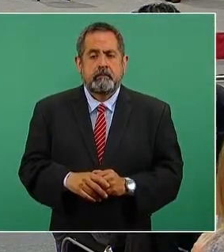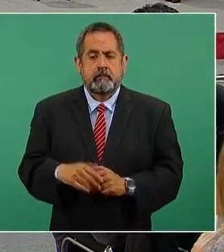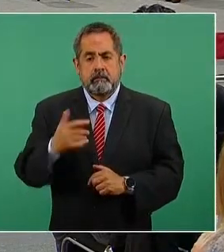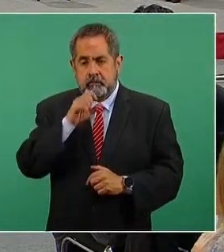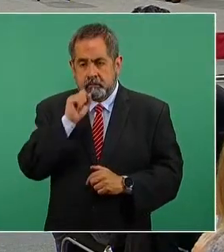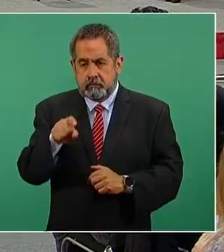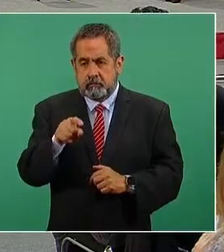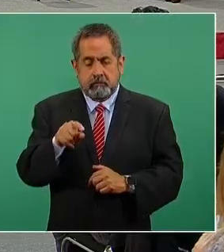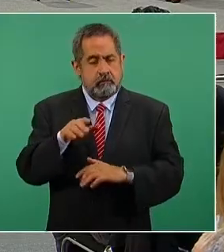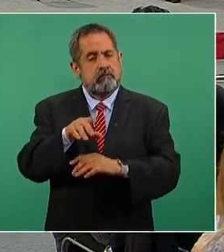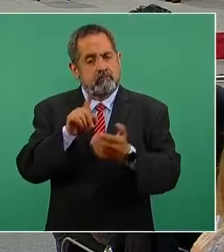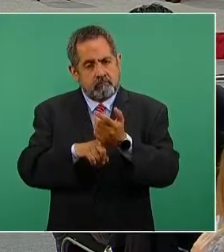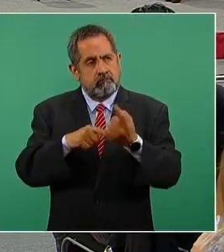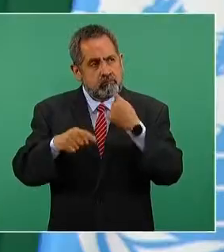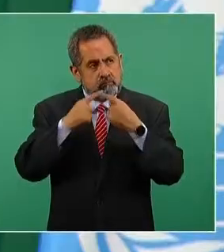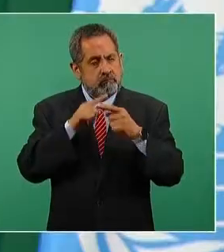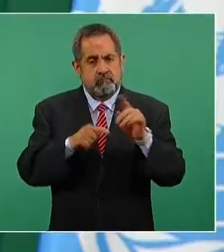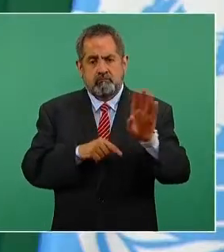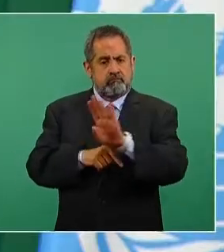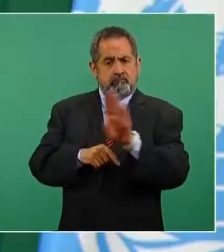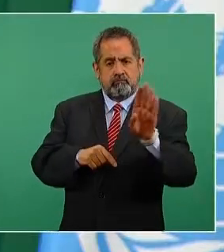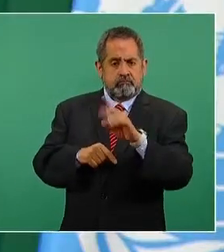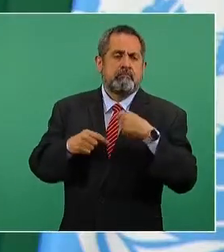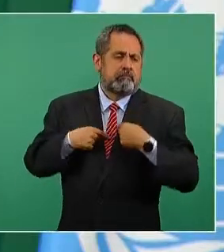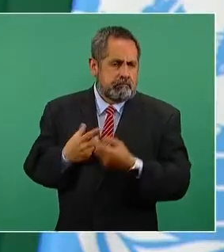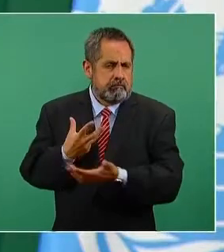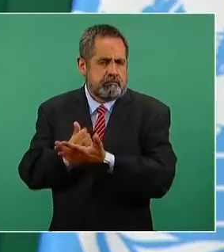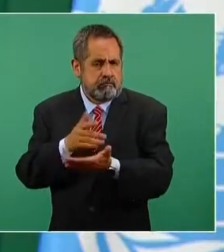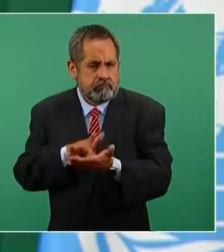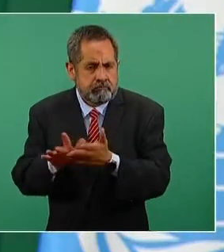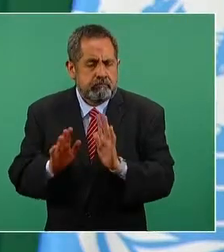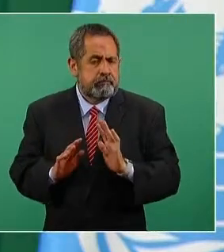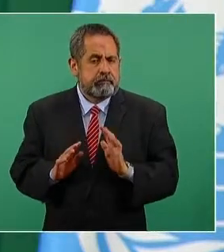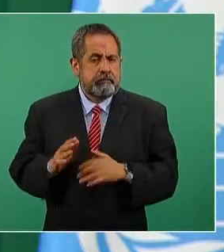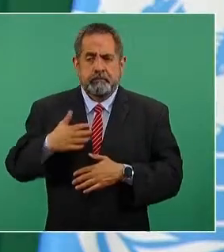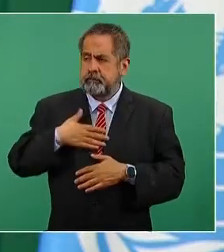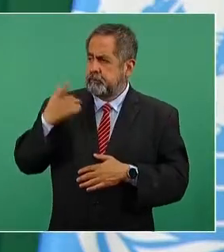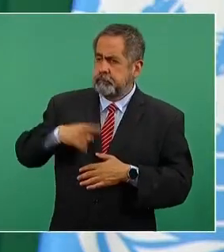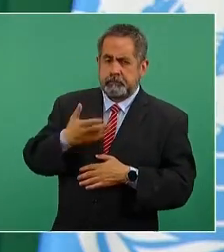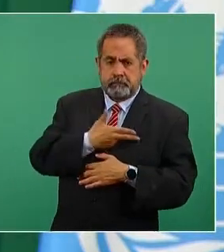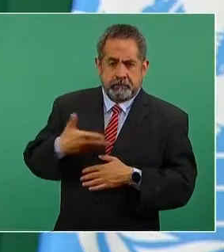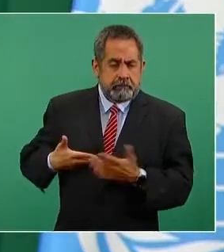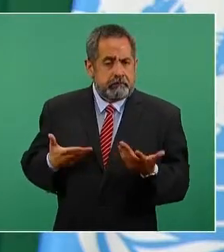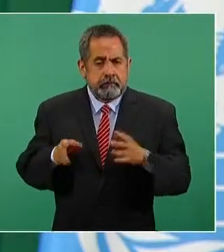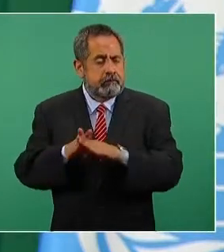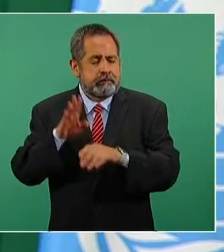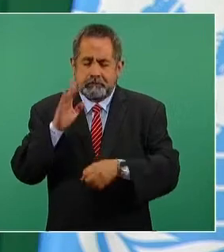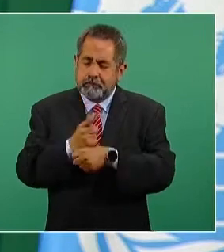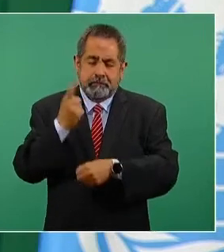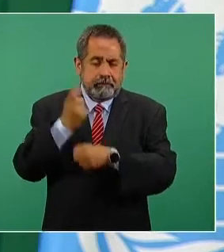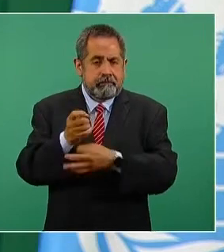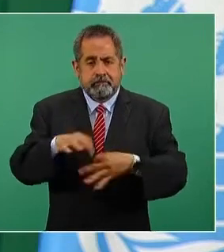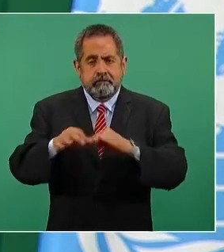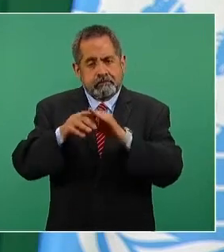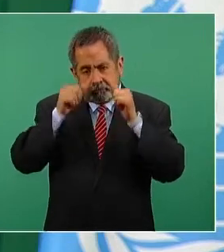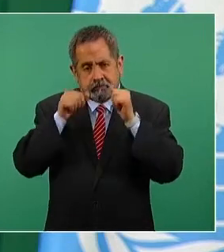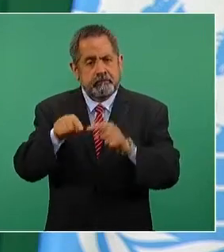Y sobre eso también están trabajando ellos y nosotros también. Es la instrucción que nos ha dado el presidente, la preocupación mayor que tenemos es